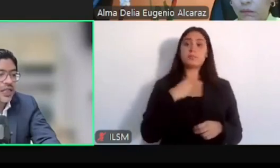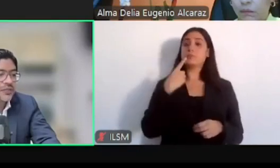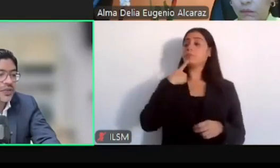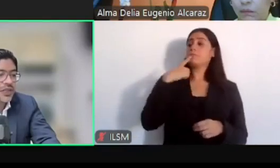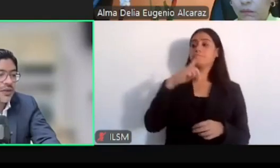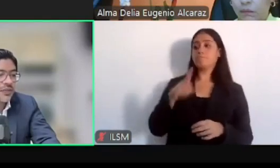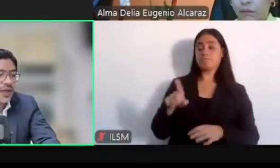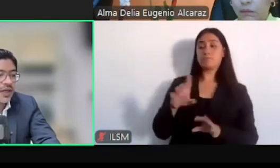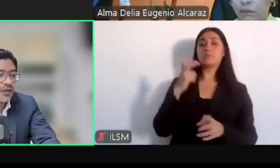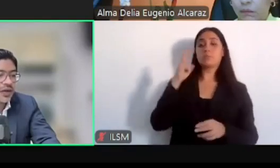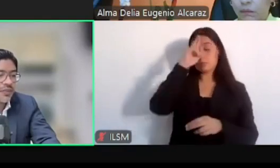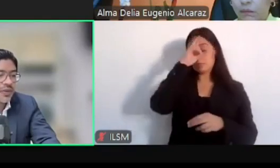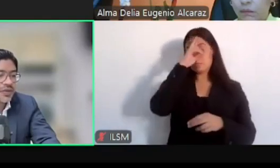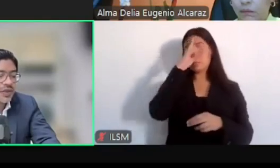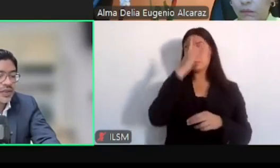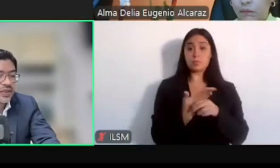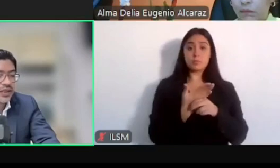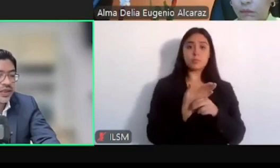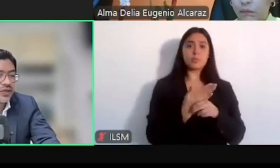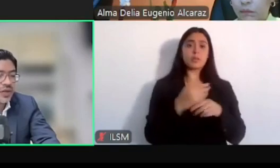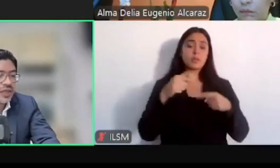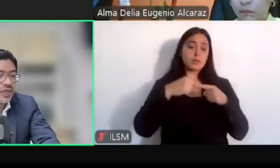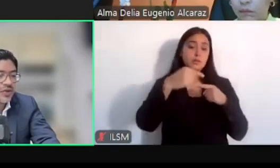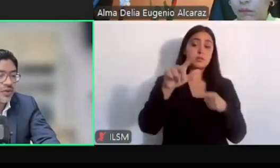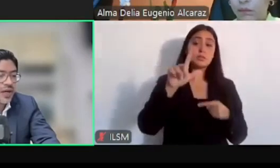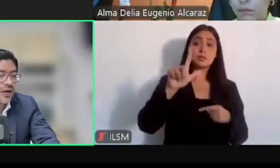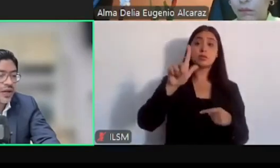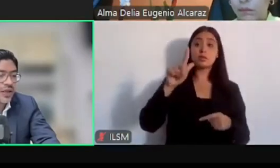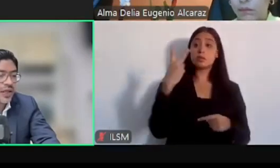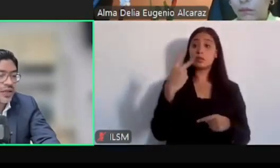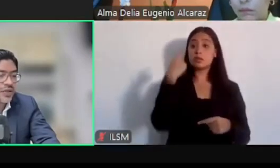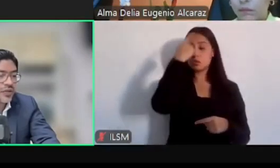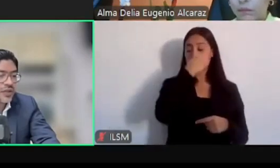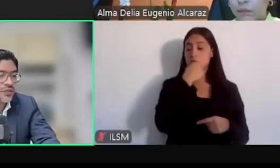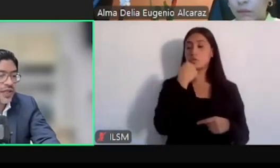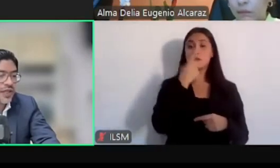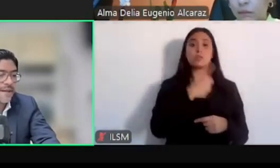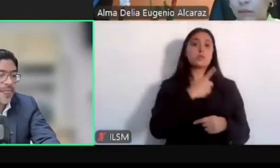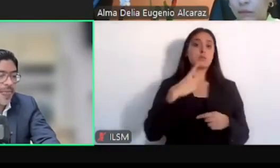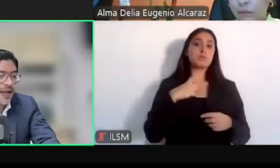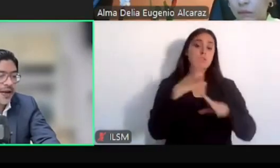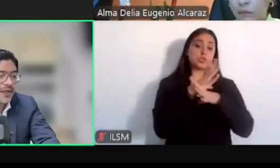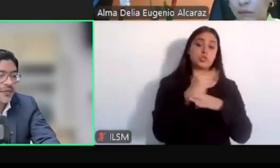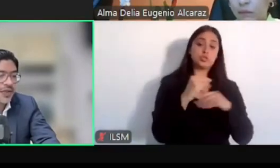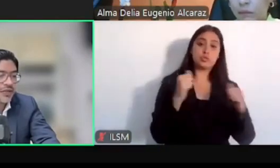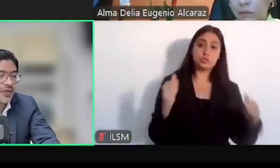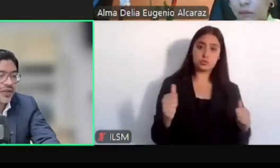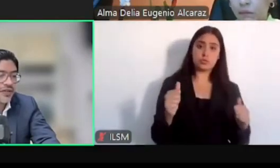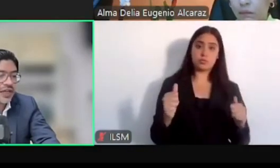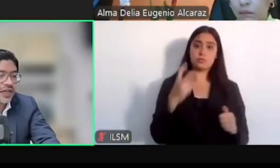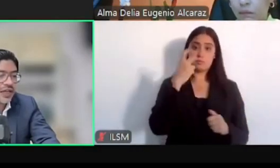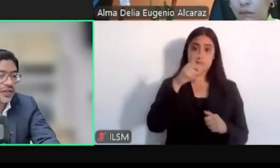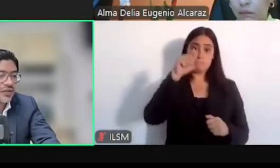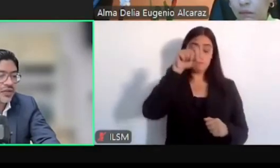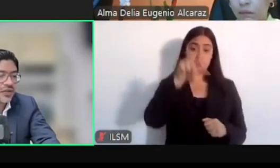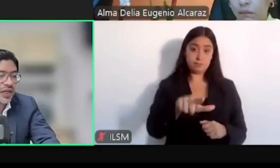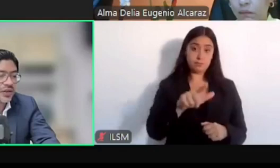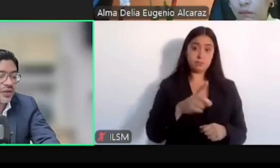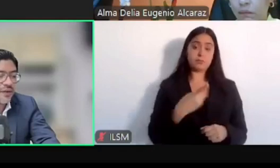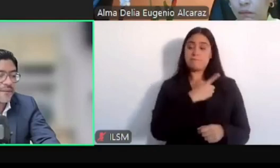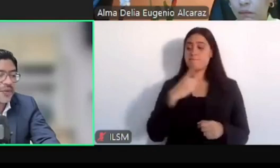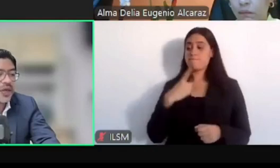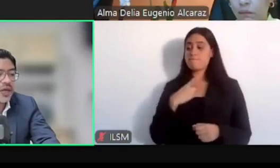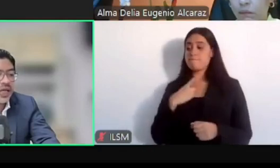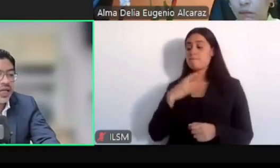responsable para que dentro del plazo de 72 horas resolviera lo que en derecho correspondiera y en el mismo plazo notificara la resolución al